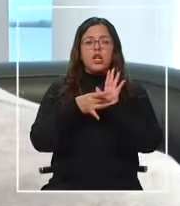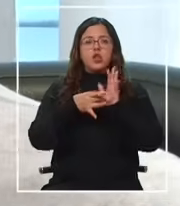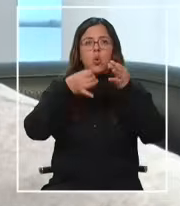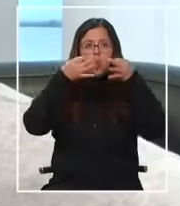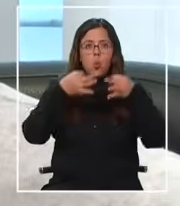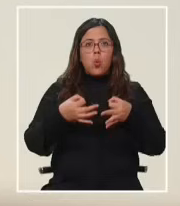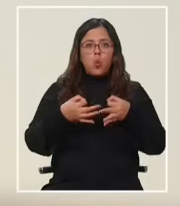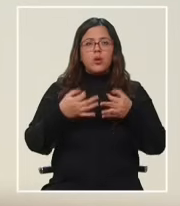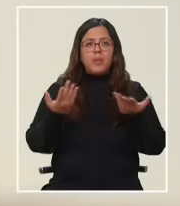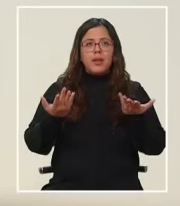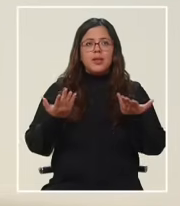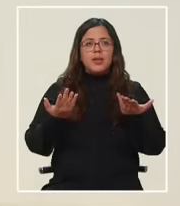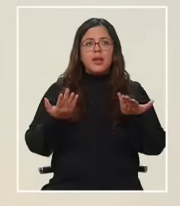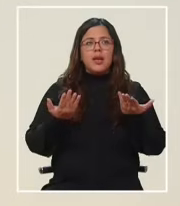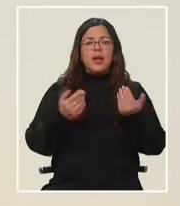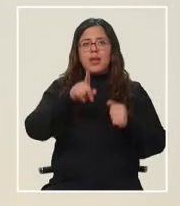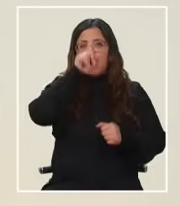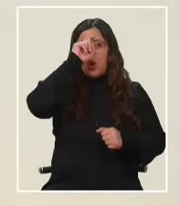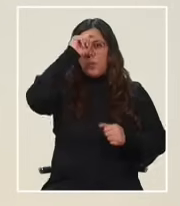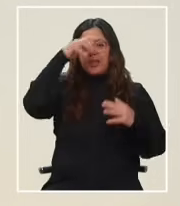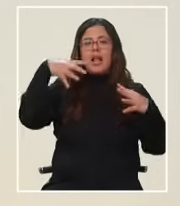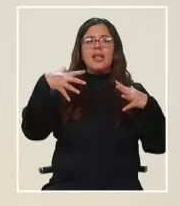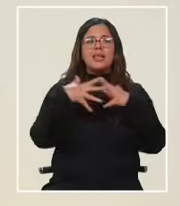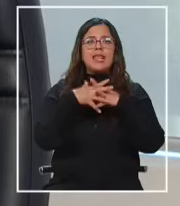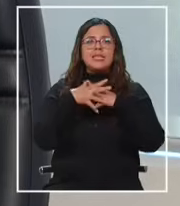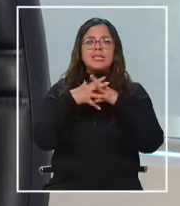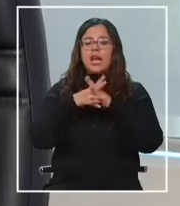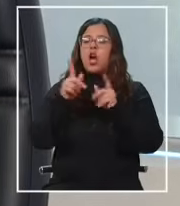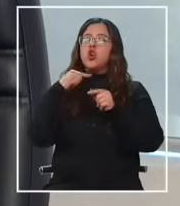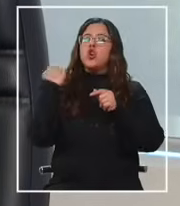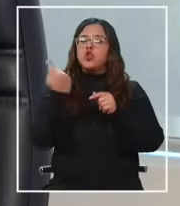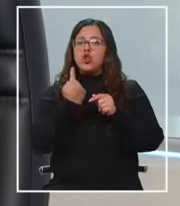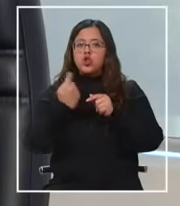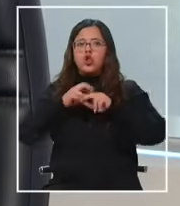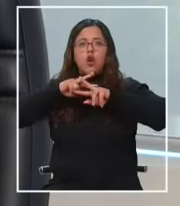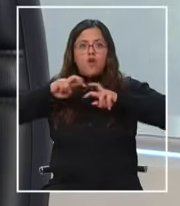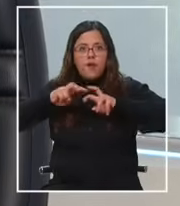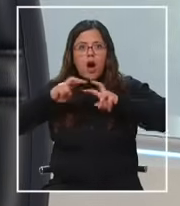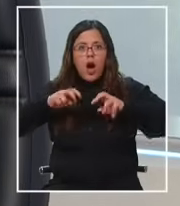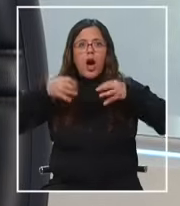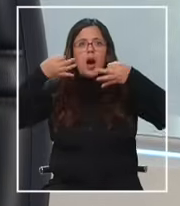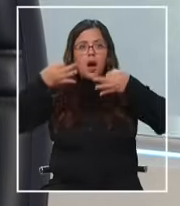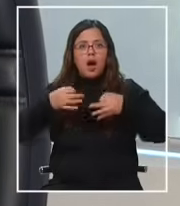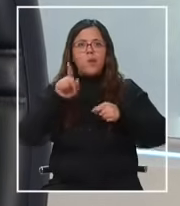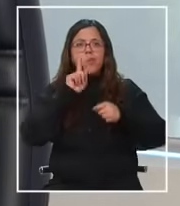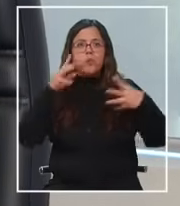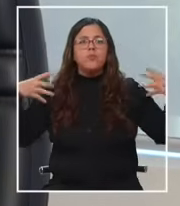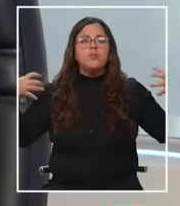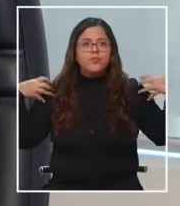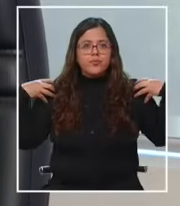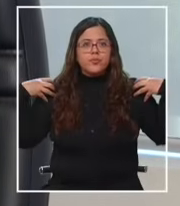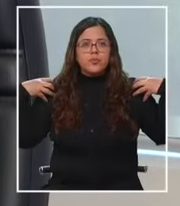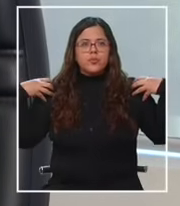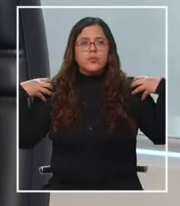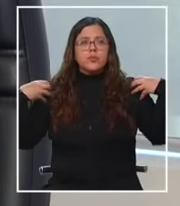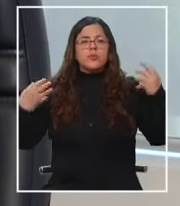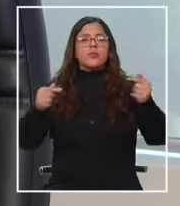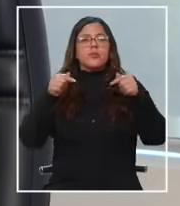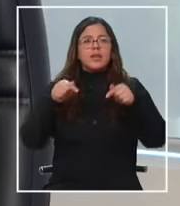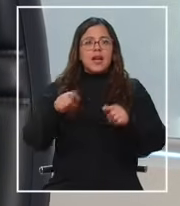cometidos durante su paso por el hospital de Chillán. Nosotros vamos a investigar y a fondo para establecer la responsabilidad que les cabe o no a